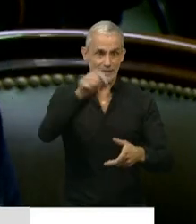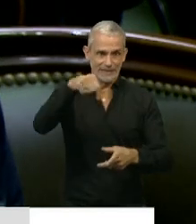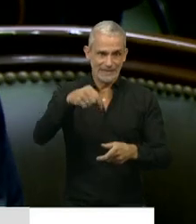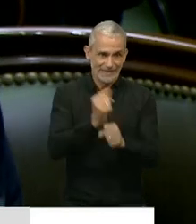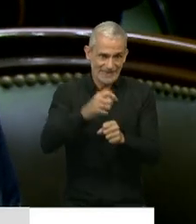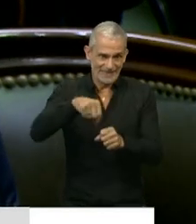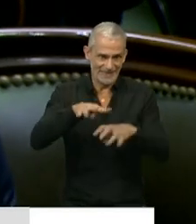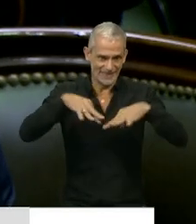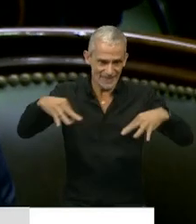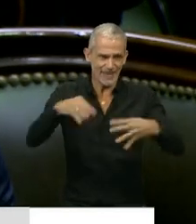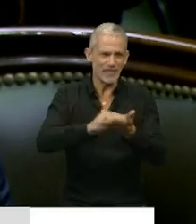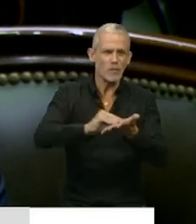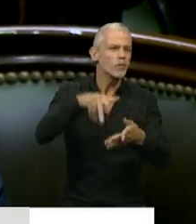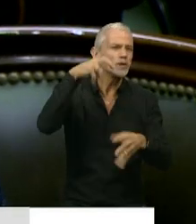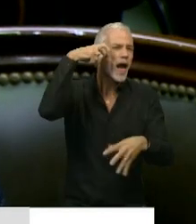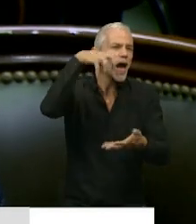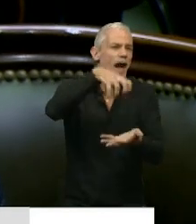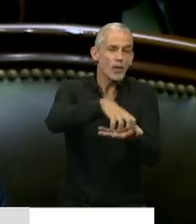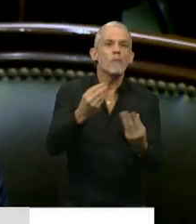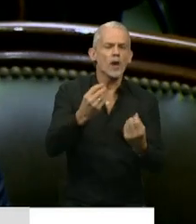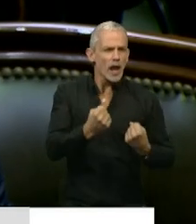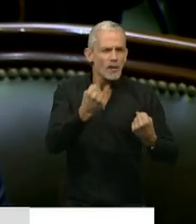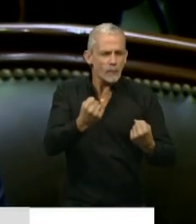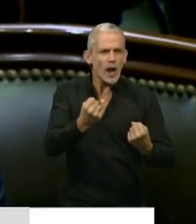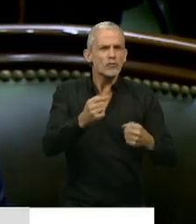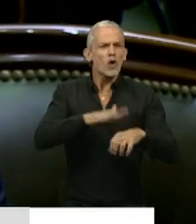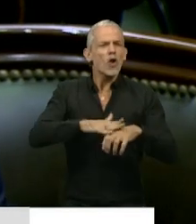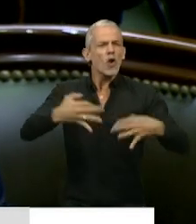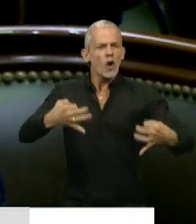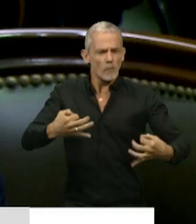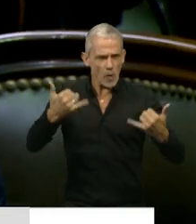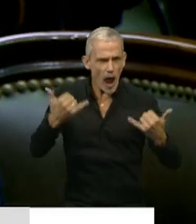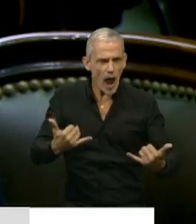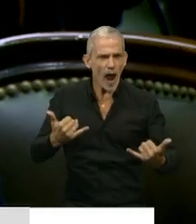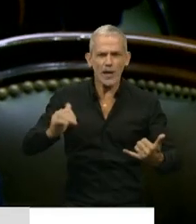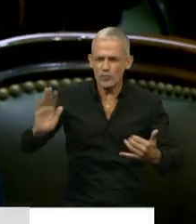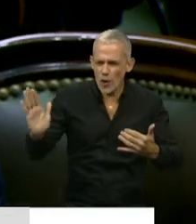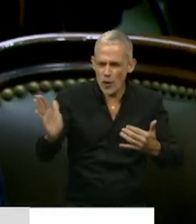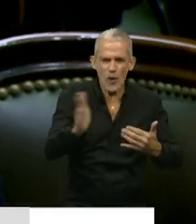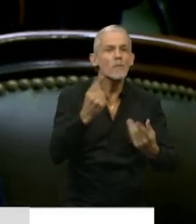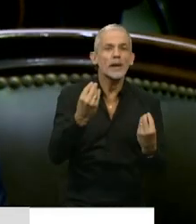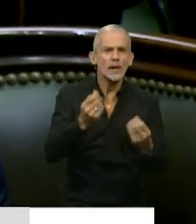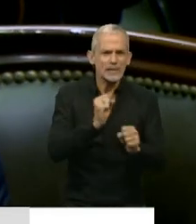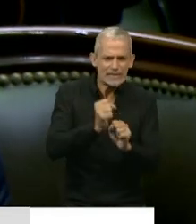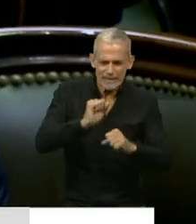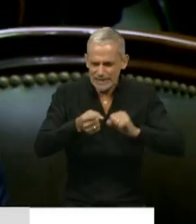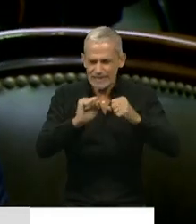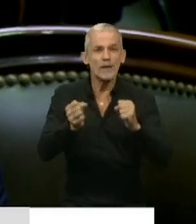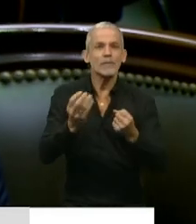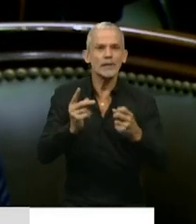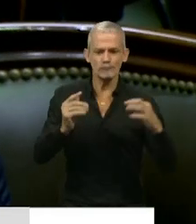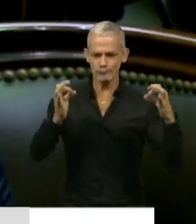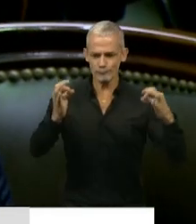Cámara por el esfuerzo y el compromiso que le pusieron para que hoy